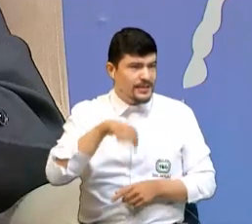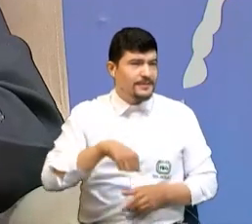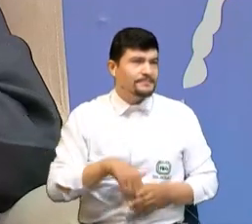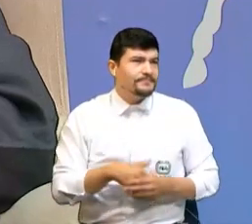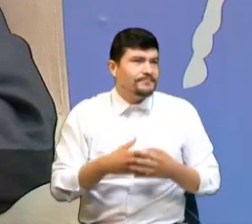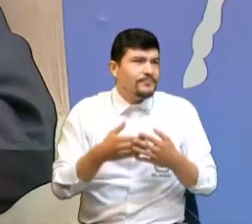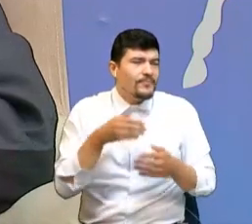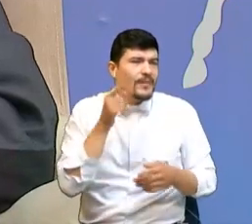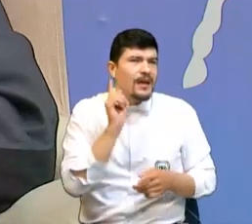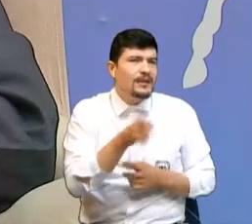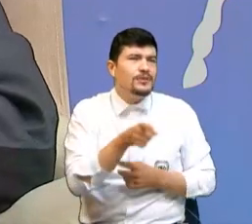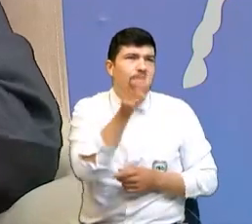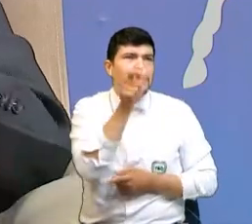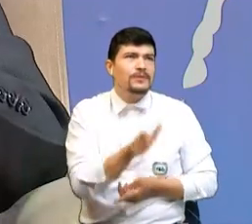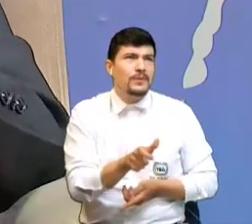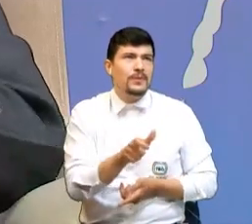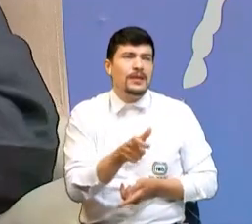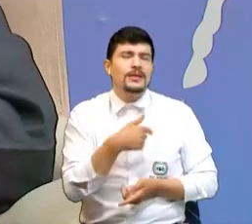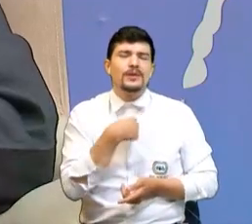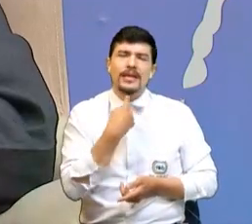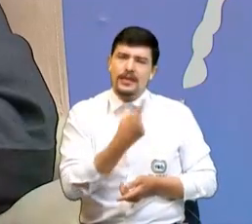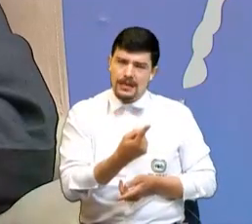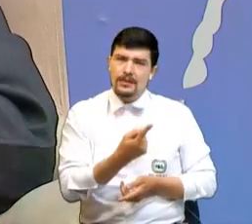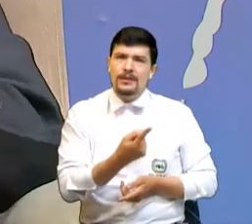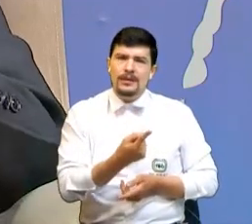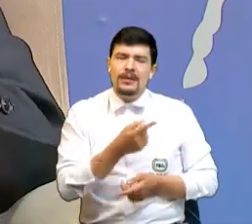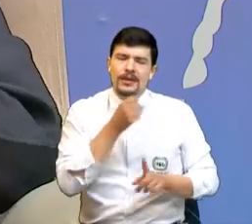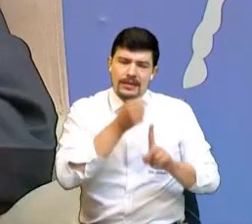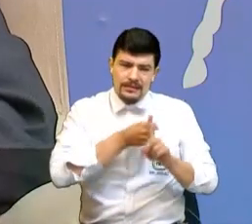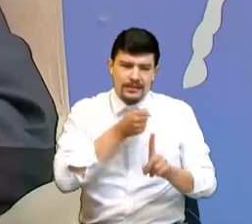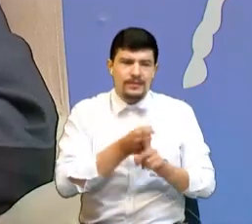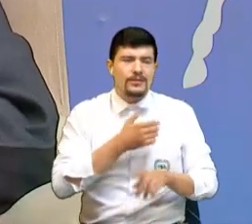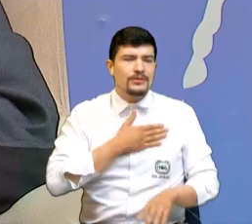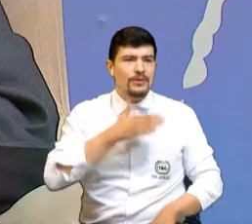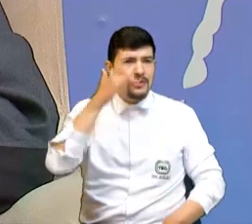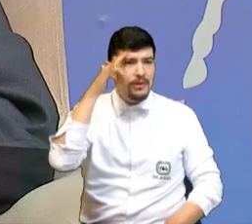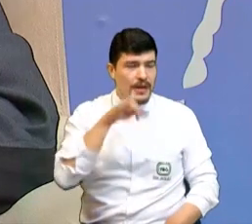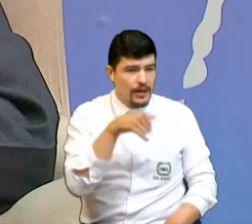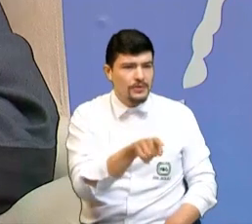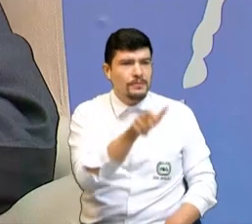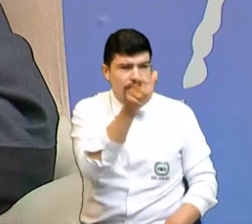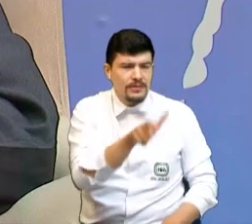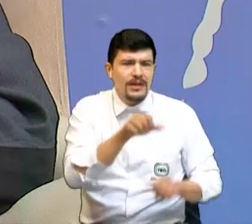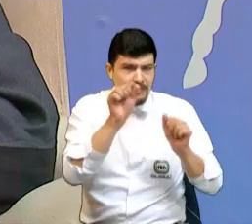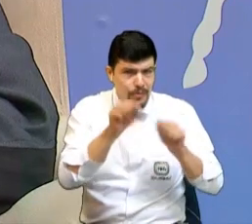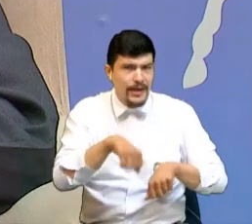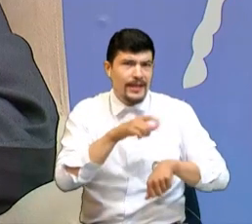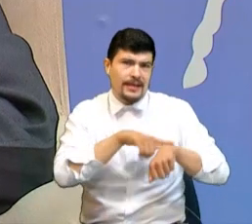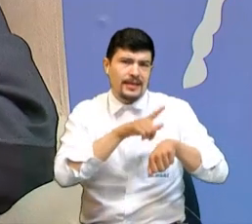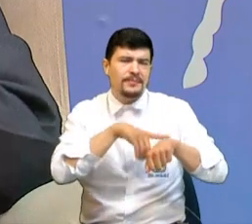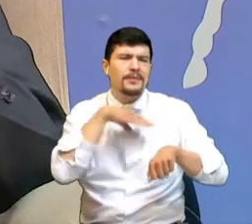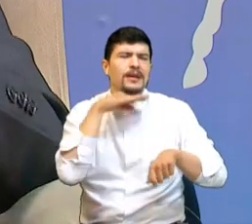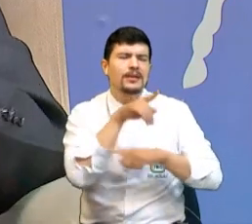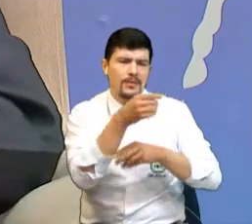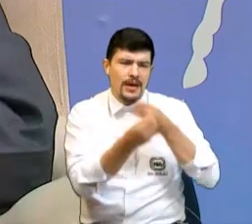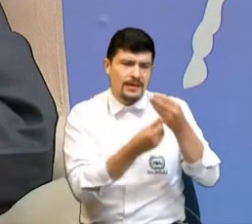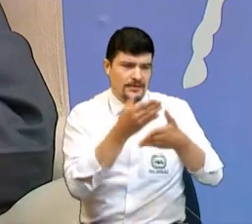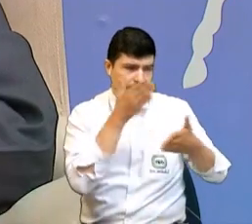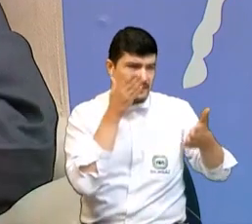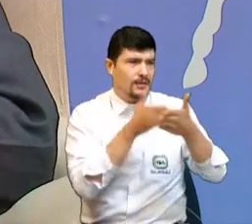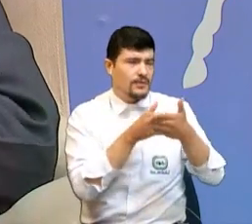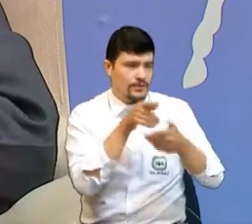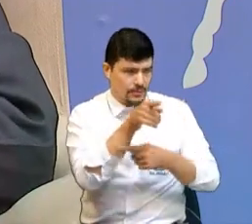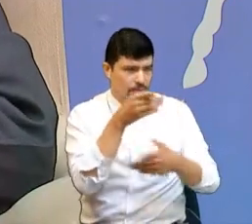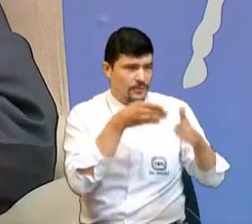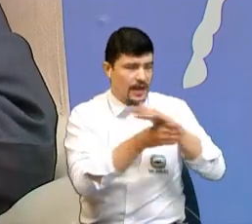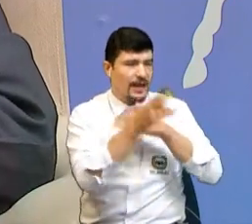a esta persona, insisto que creo que todavía está a tiempo de formular el denuncio, de poner a